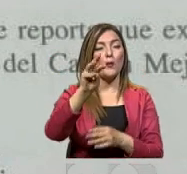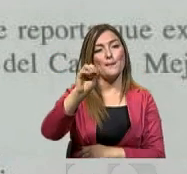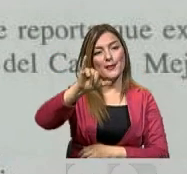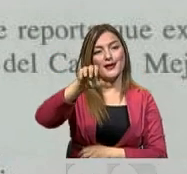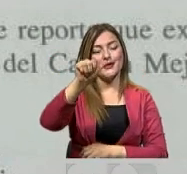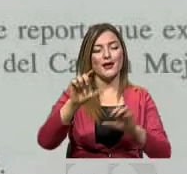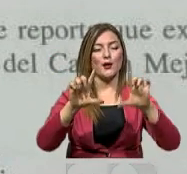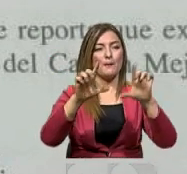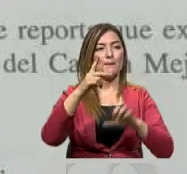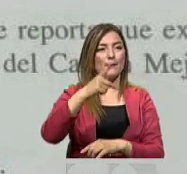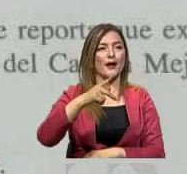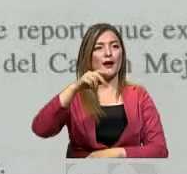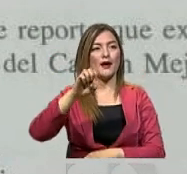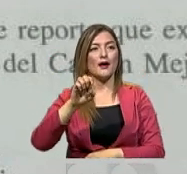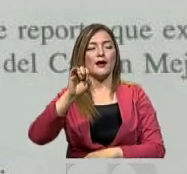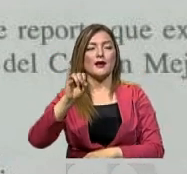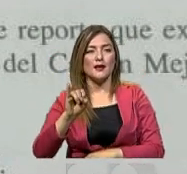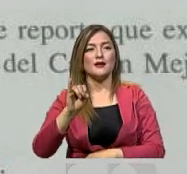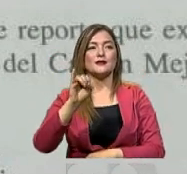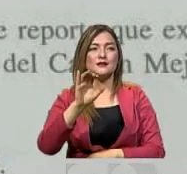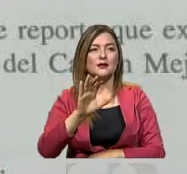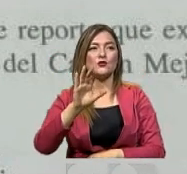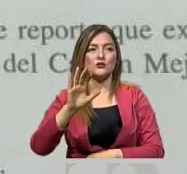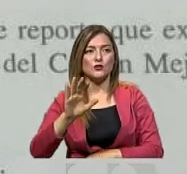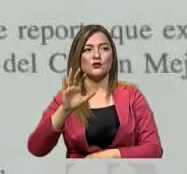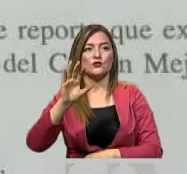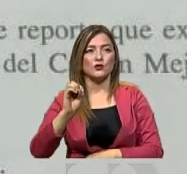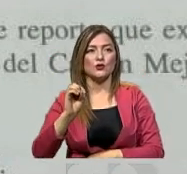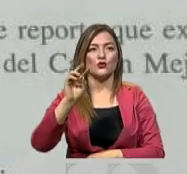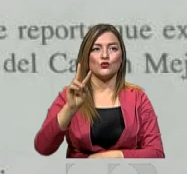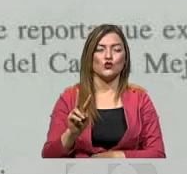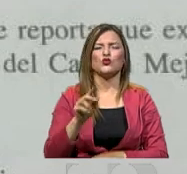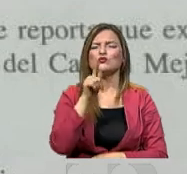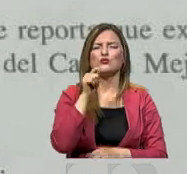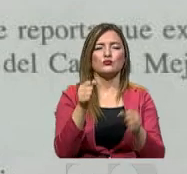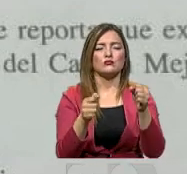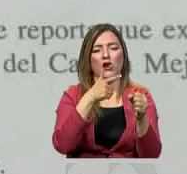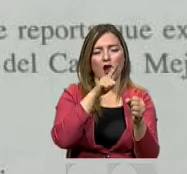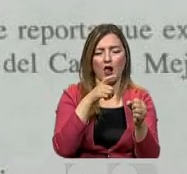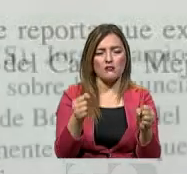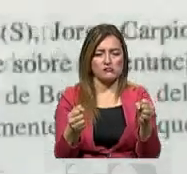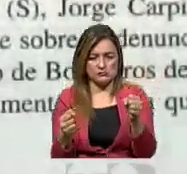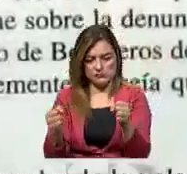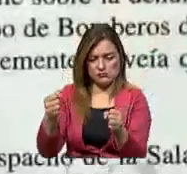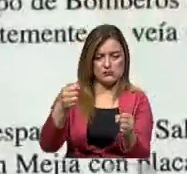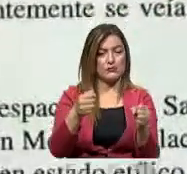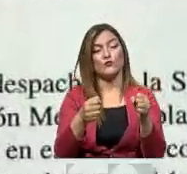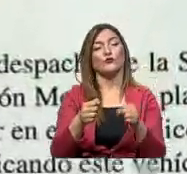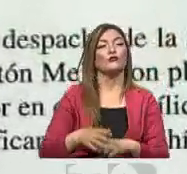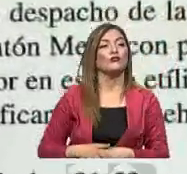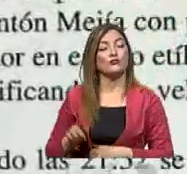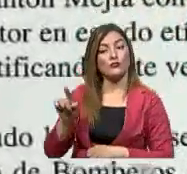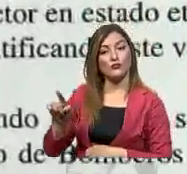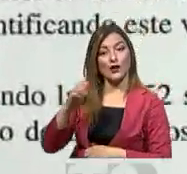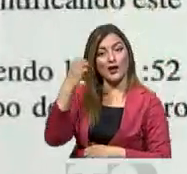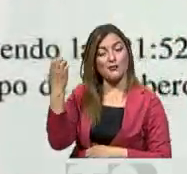con placa PEI5002, el que aparentemente está siendo manejado por un conductor en estado etílico. La respuesta desde la